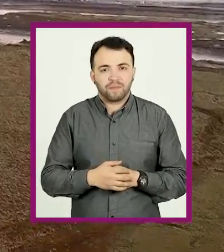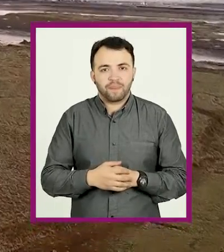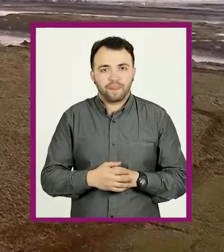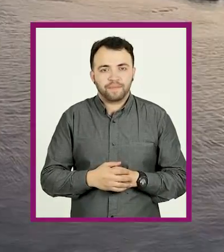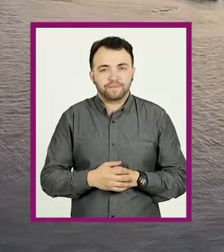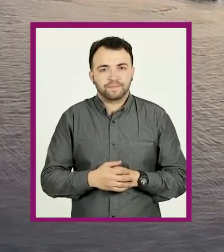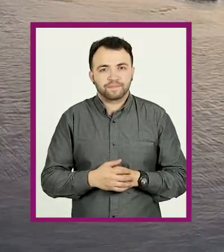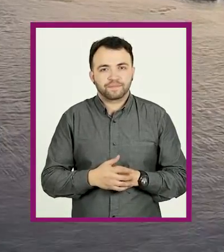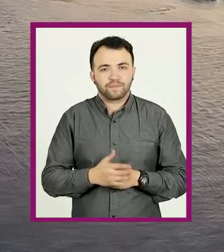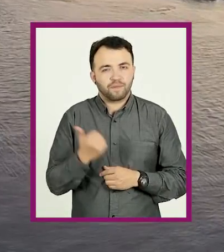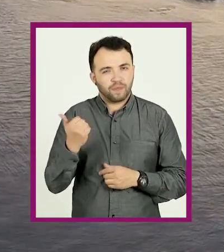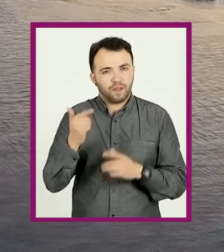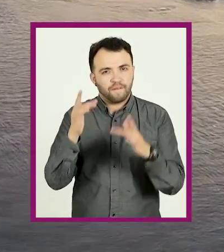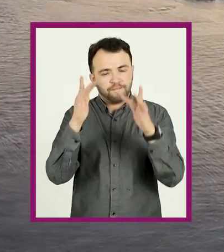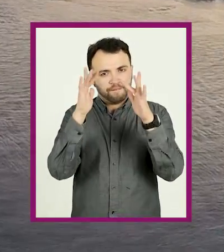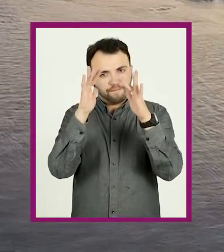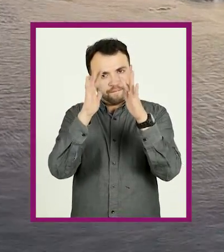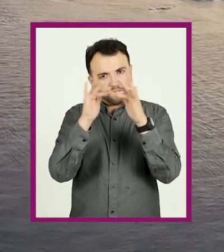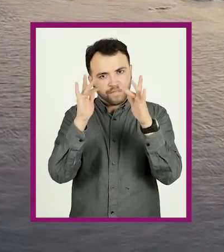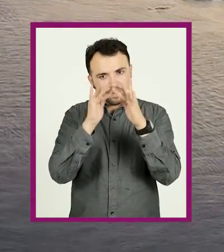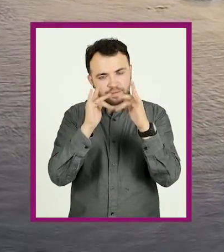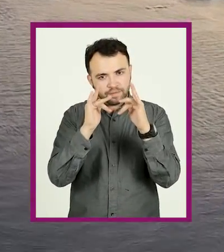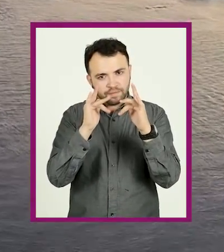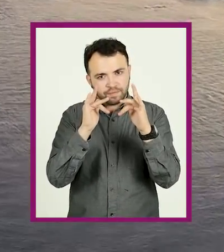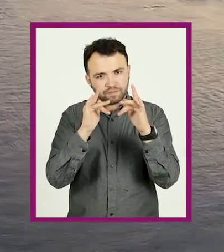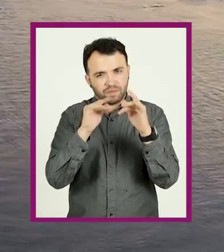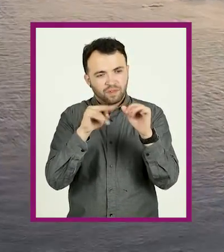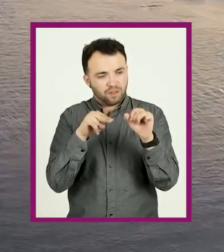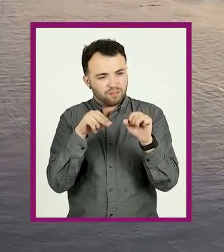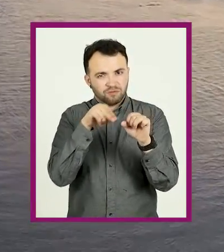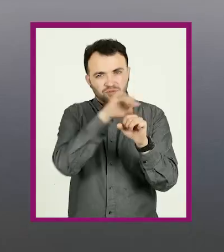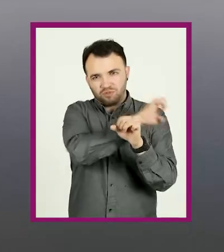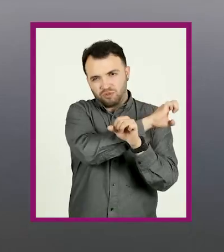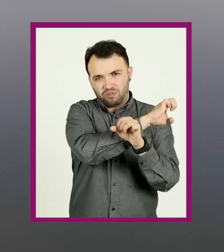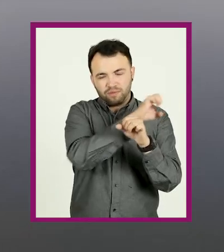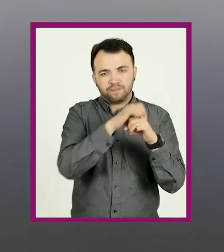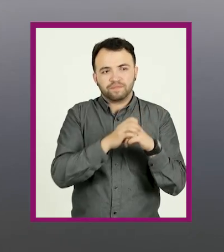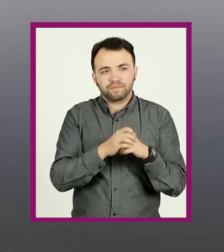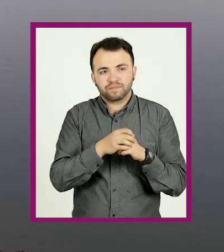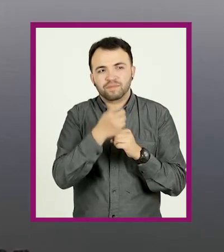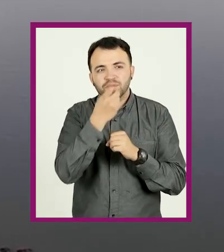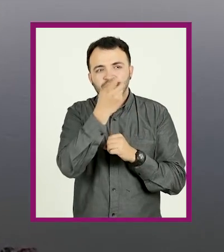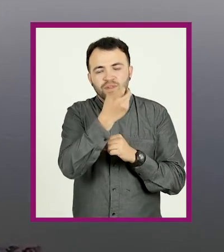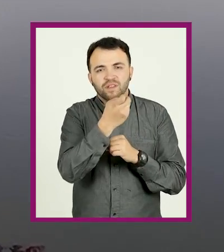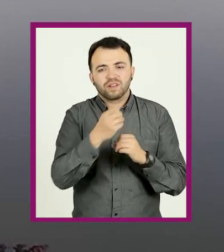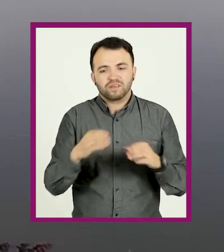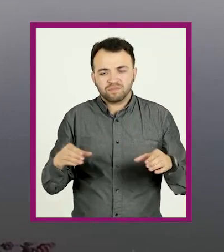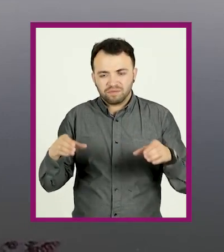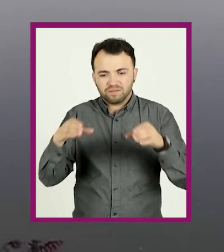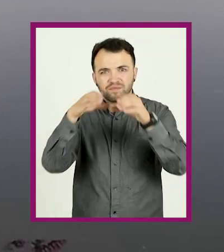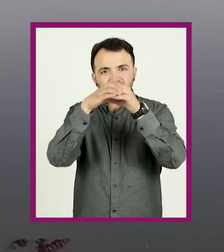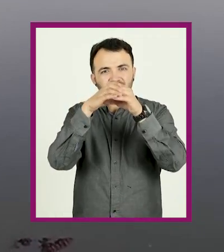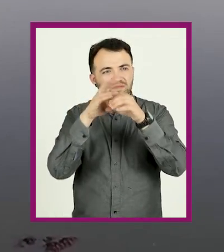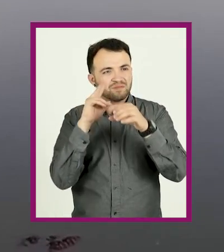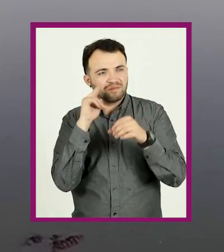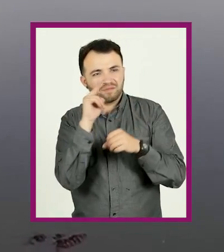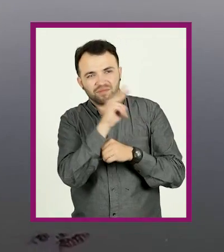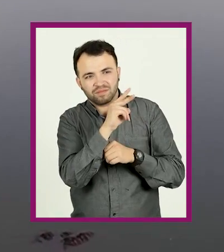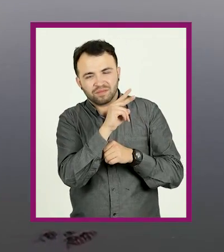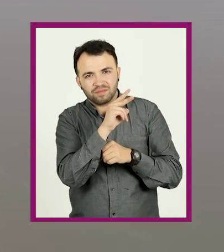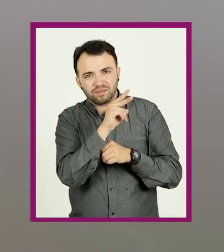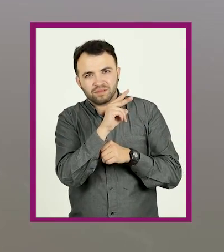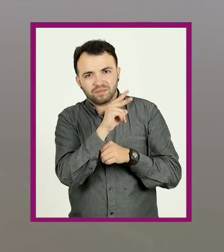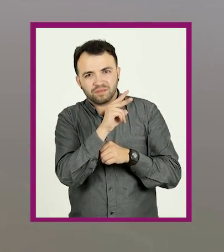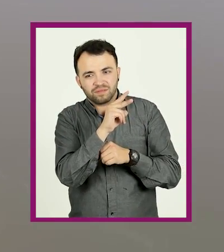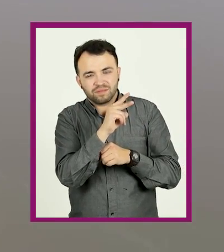En el noroeste de Francia, en la región de Normandía, se levanta el monte Saint-Michel. Es una pequeña isla rocosa en